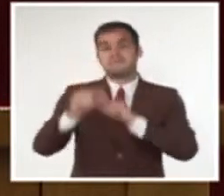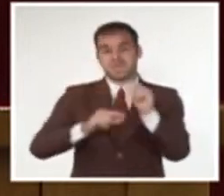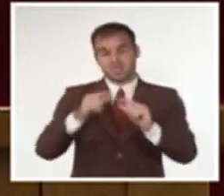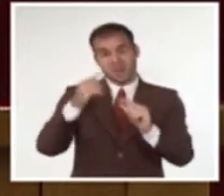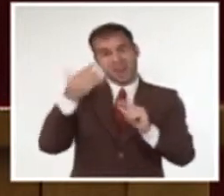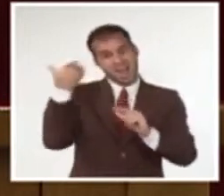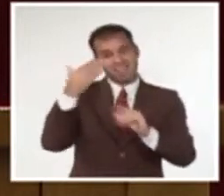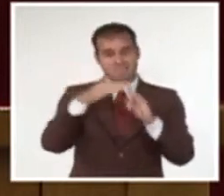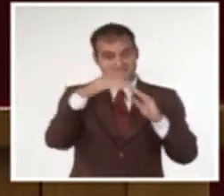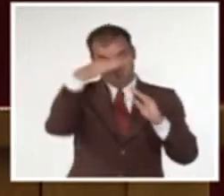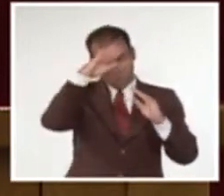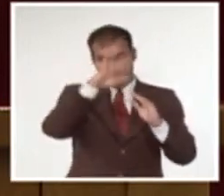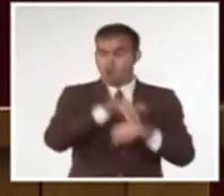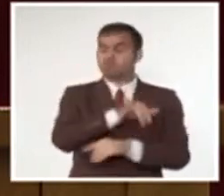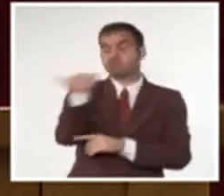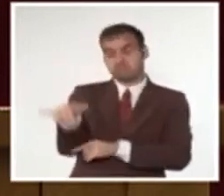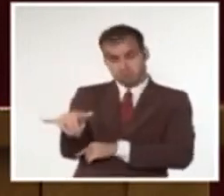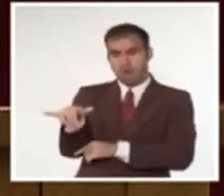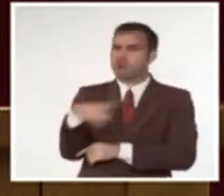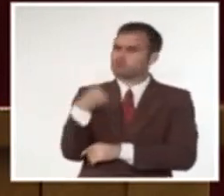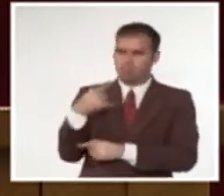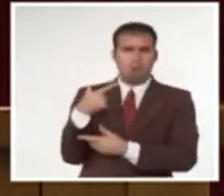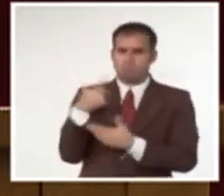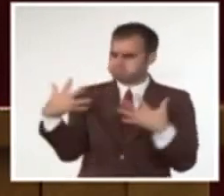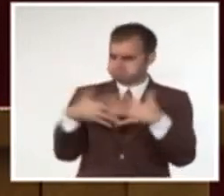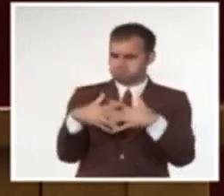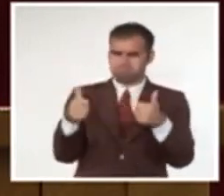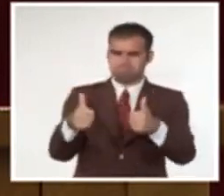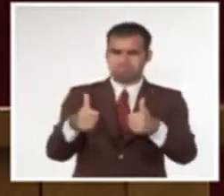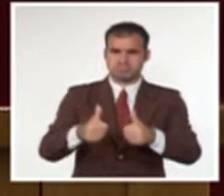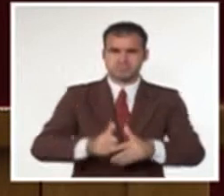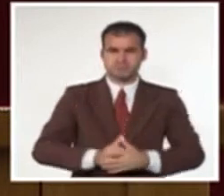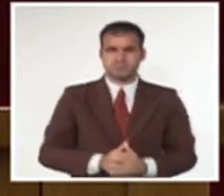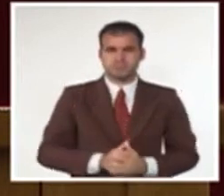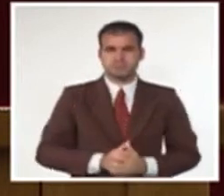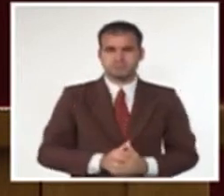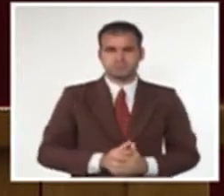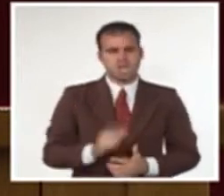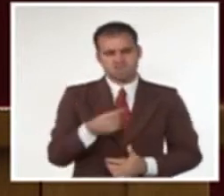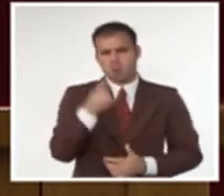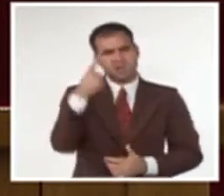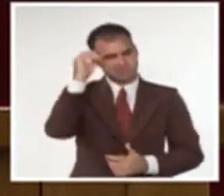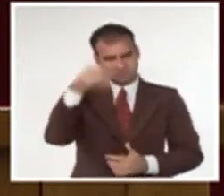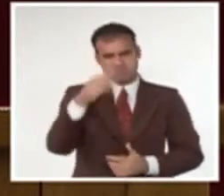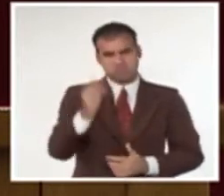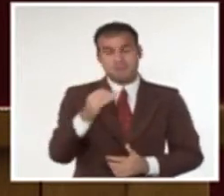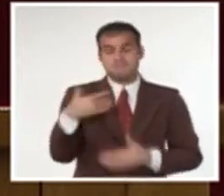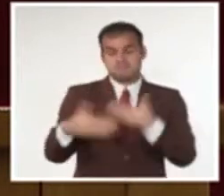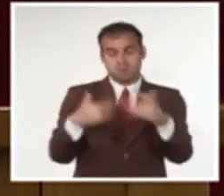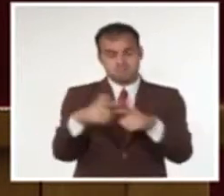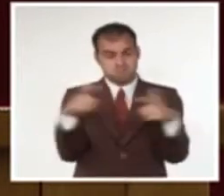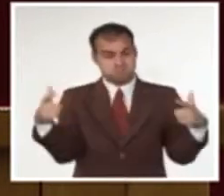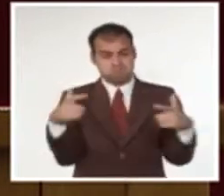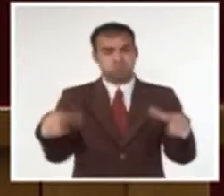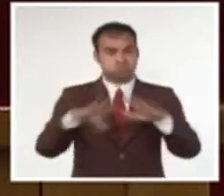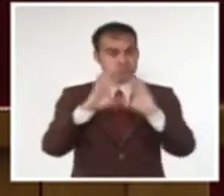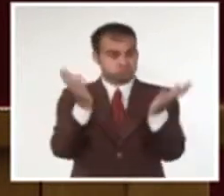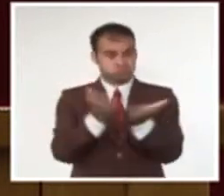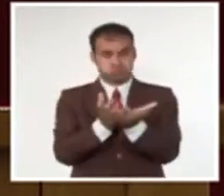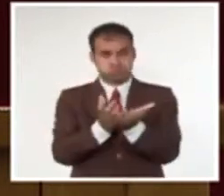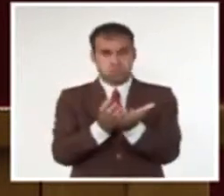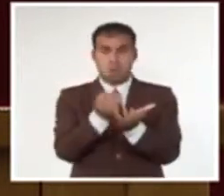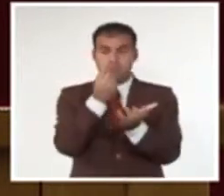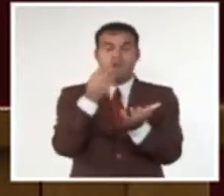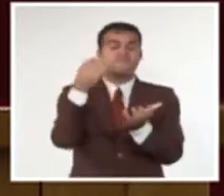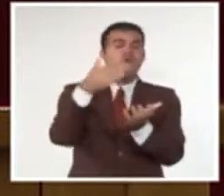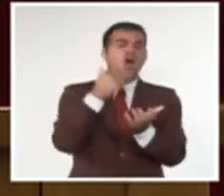cubano que allí reside. Estamos convencidos de que los grandes problemas que hoy enfrenta la humanidad y los que encarará en el